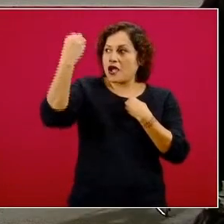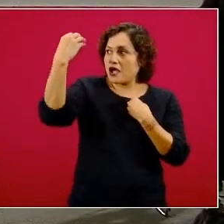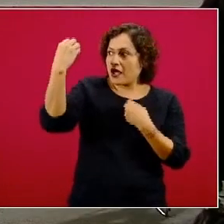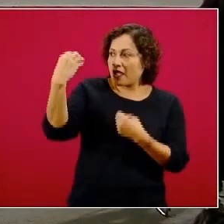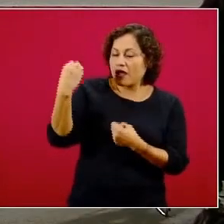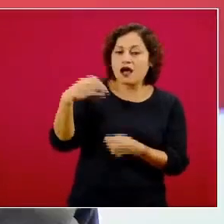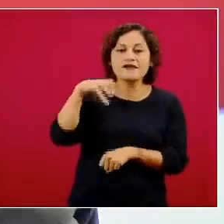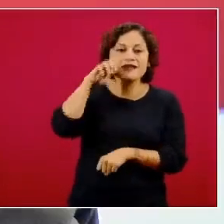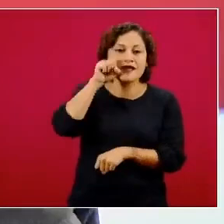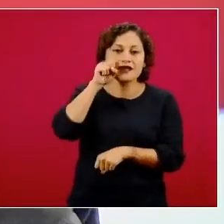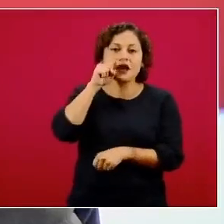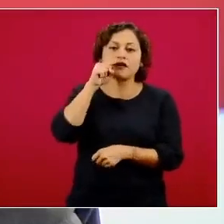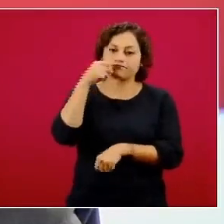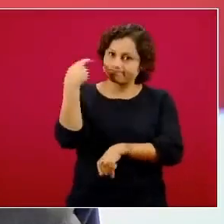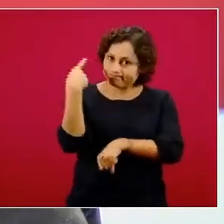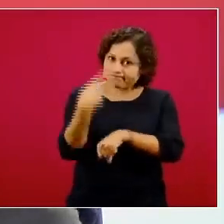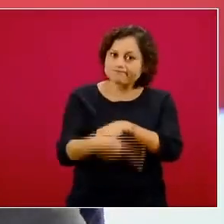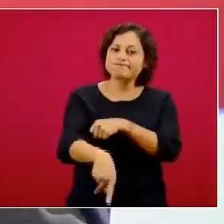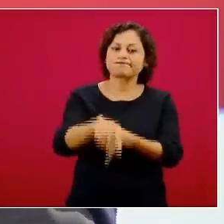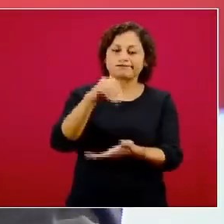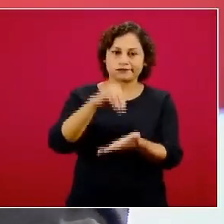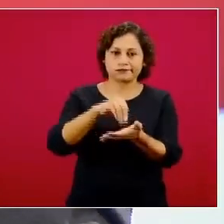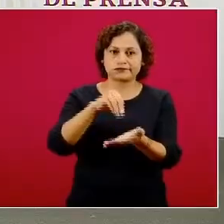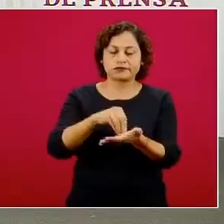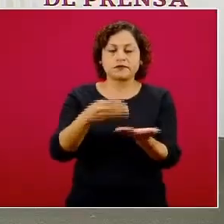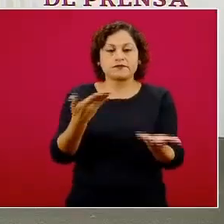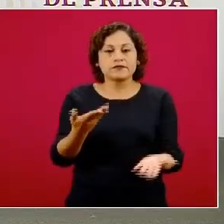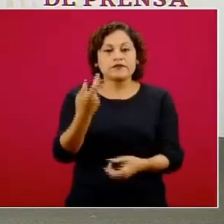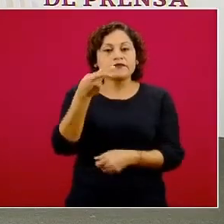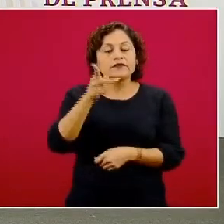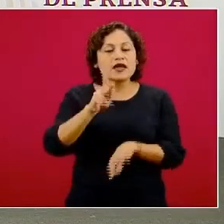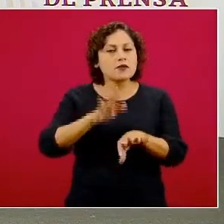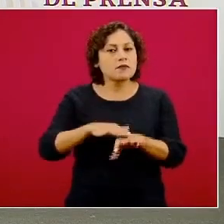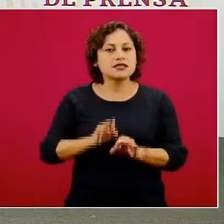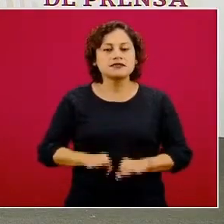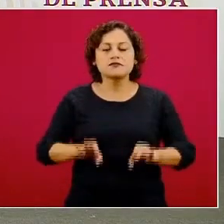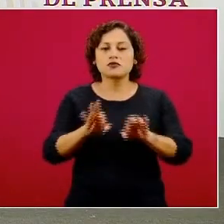Lo importante es que la población tome en cuenta